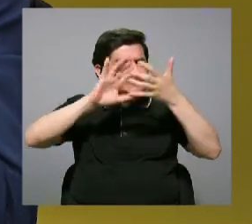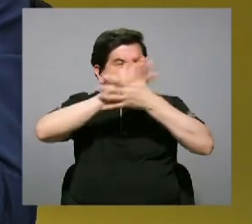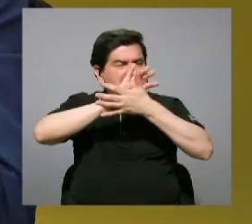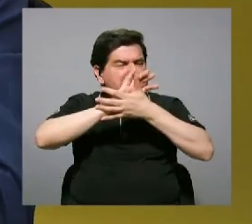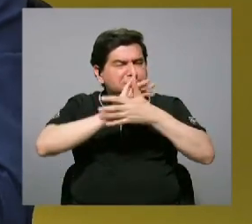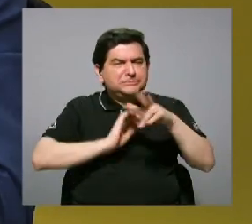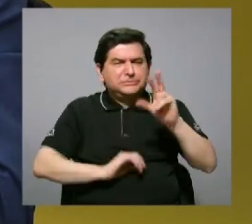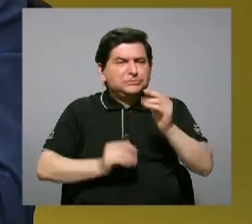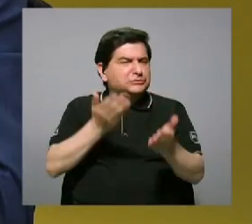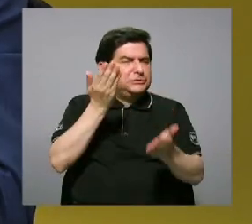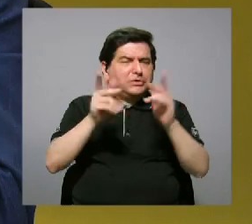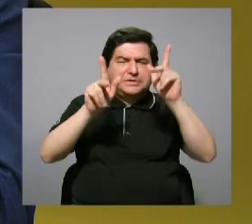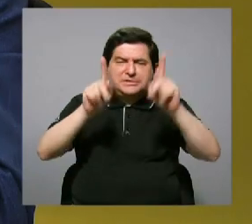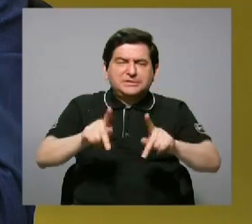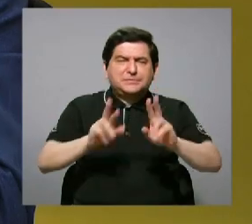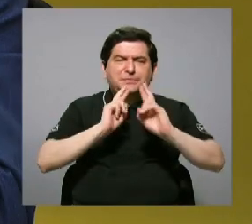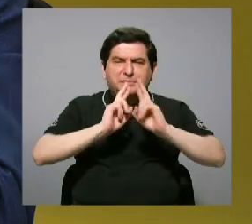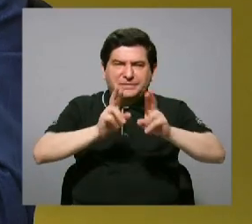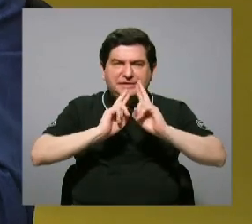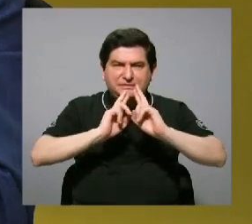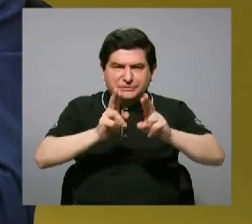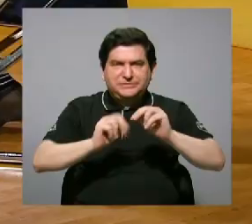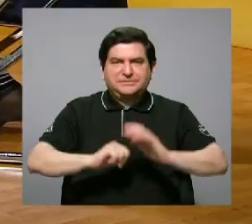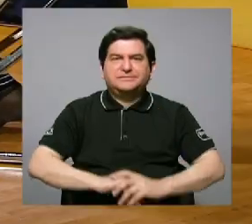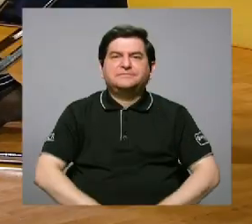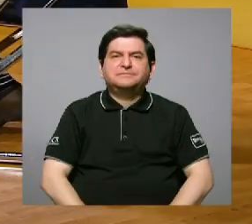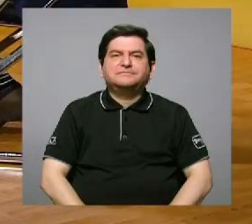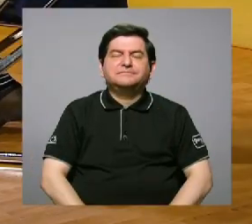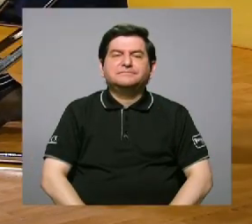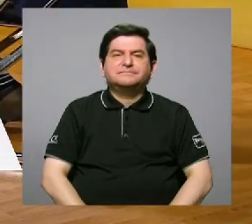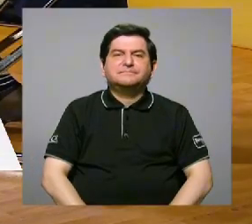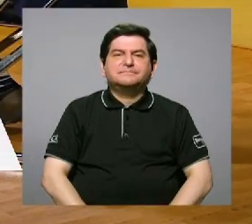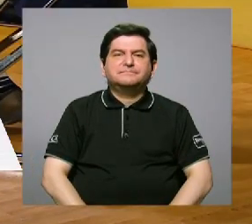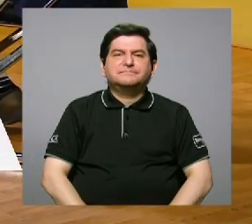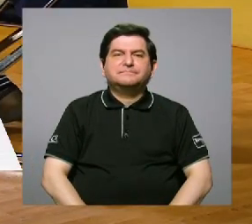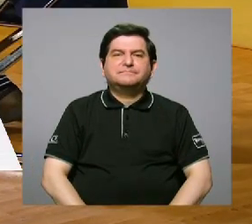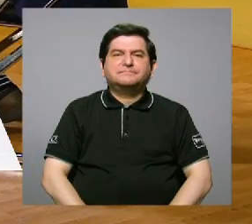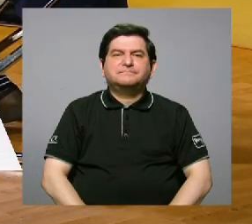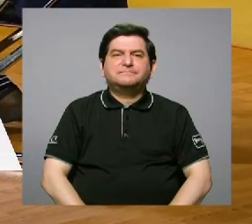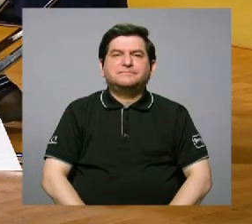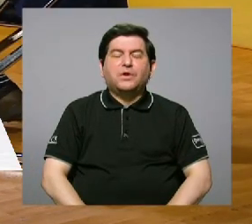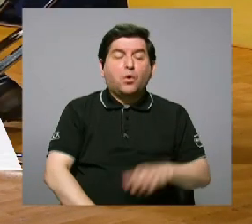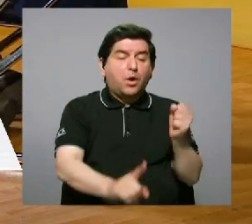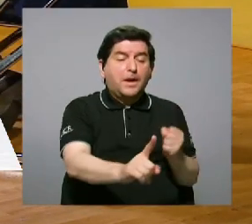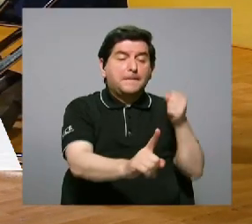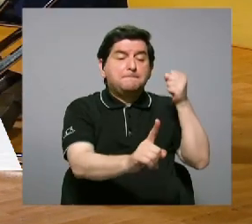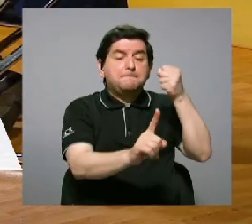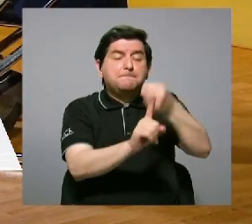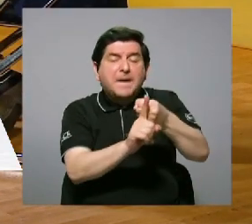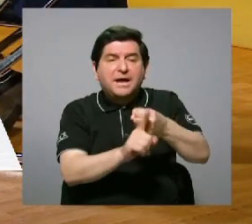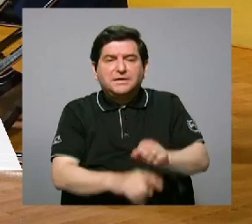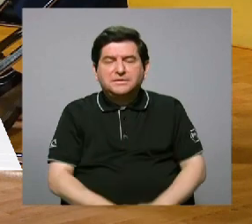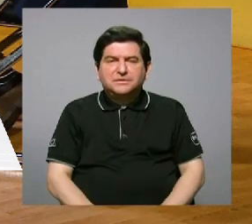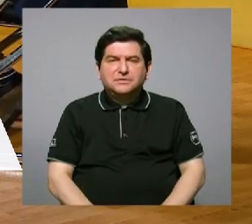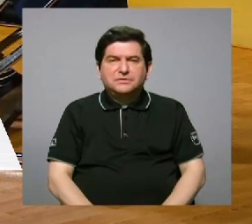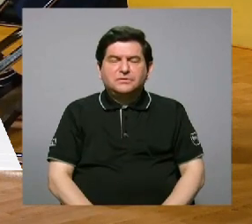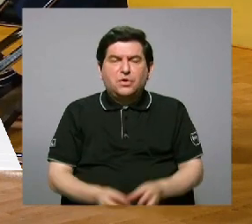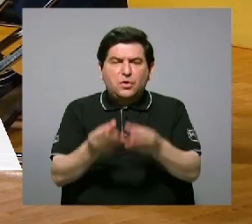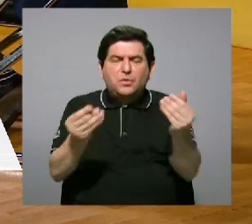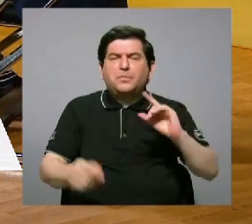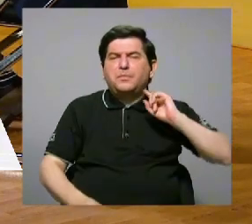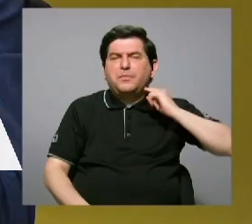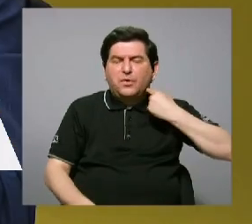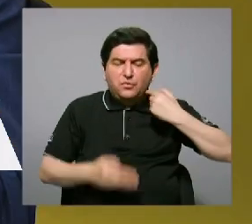tan probable que los podamos responder tan bien. Y cuánto impacto tiene la inflación a lo largo del